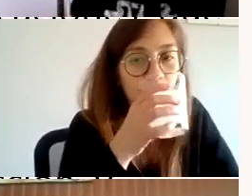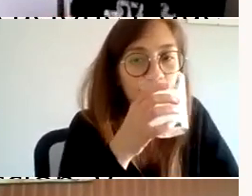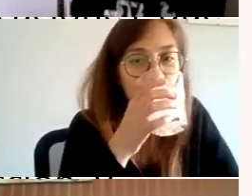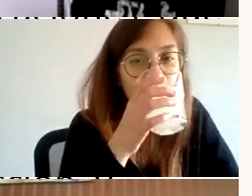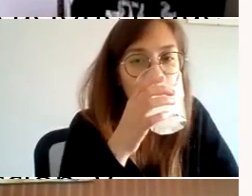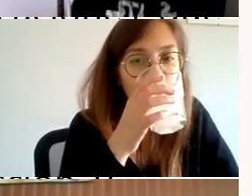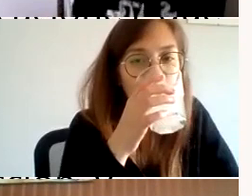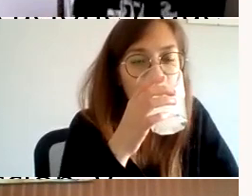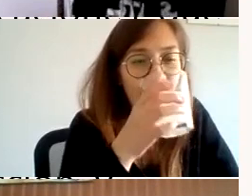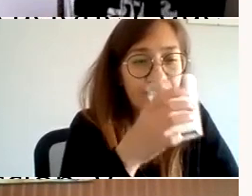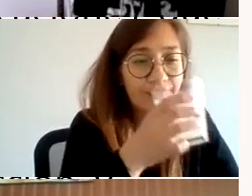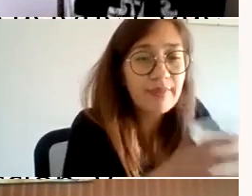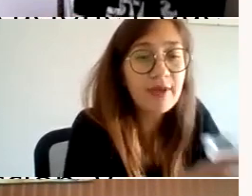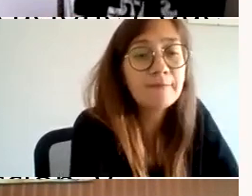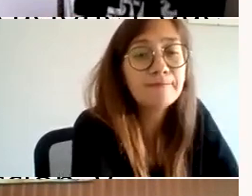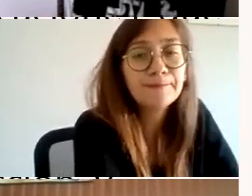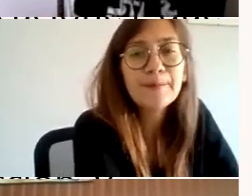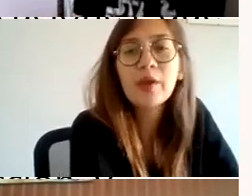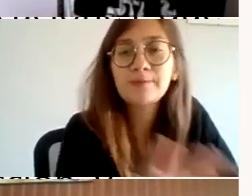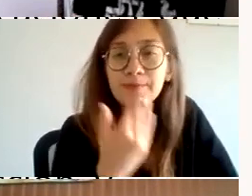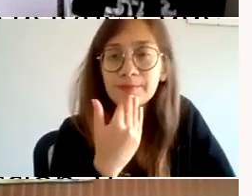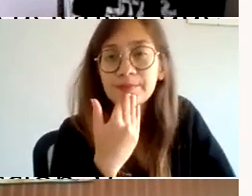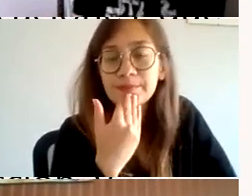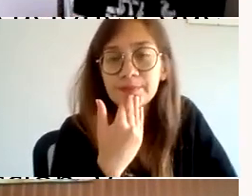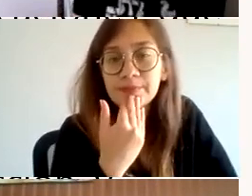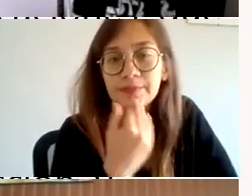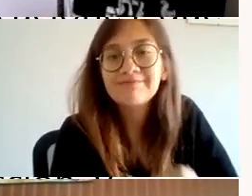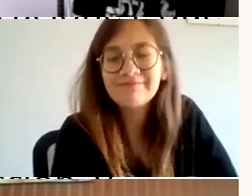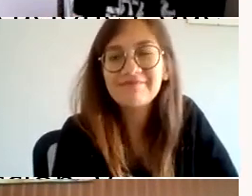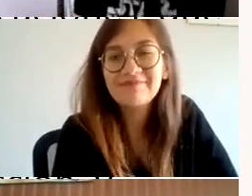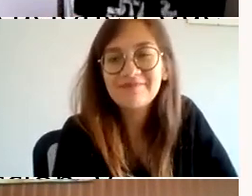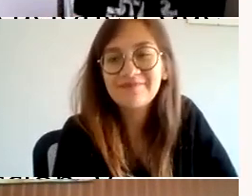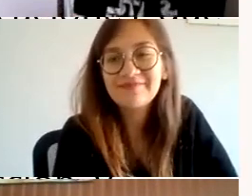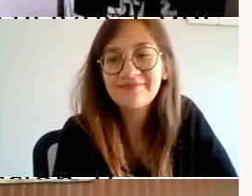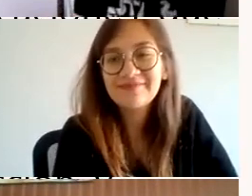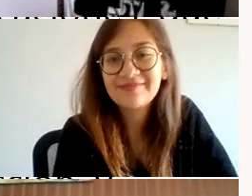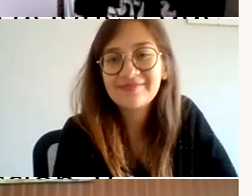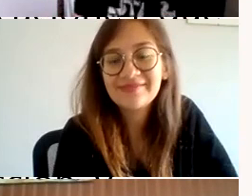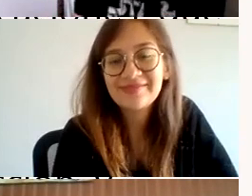Y así también, vamos a esperar un poquitito que vuelva Jonathan, porque